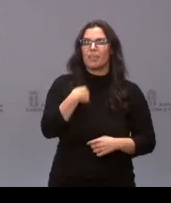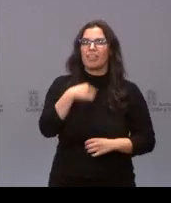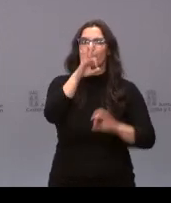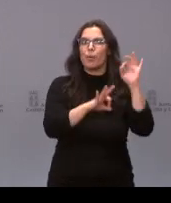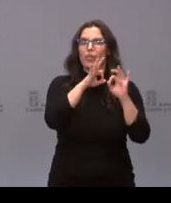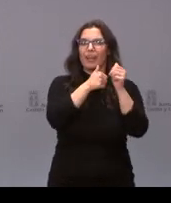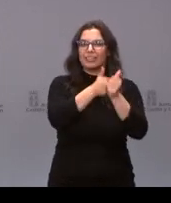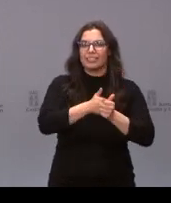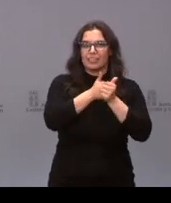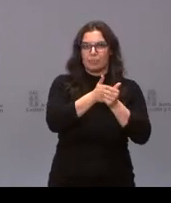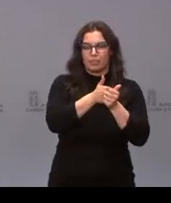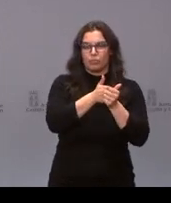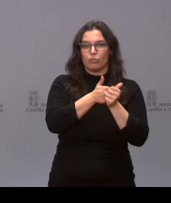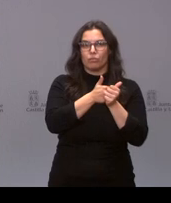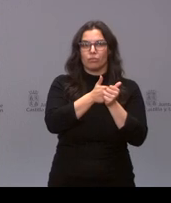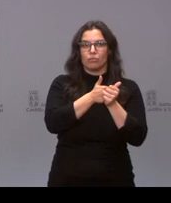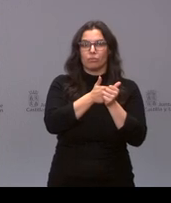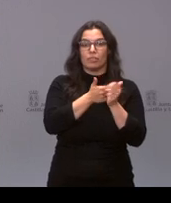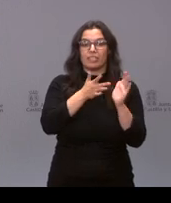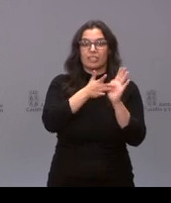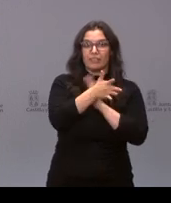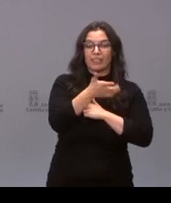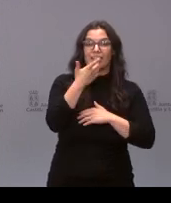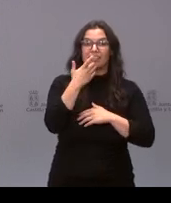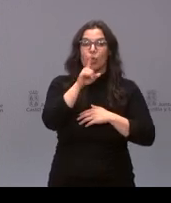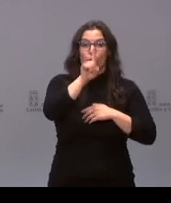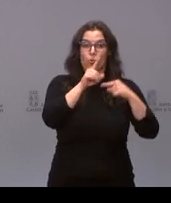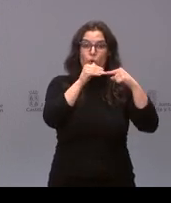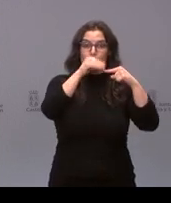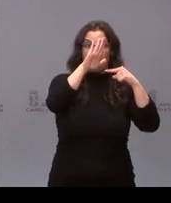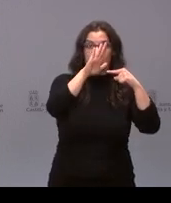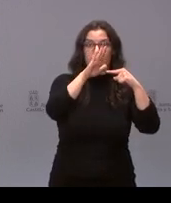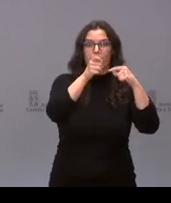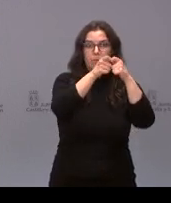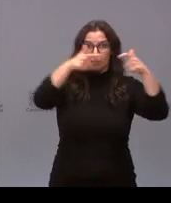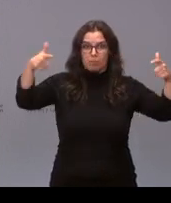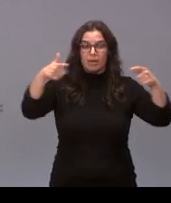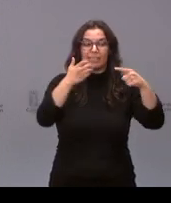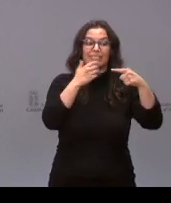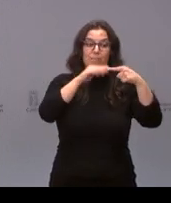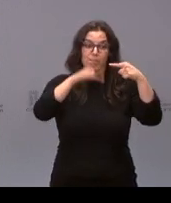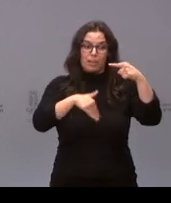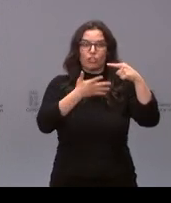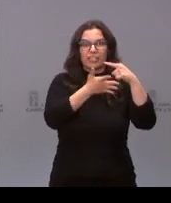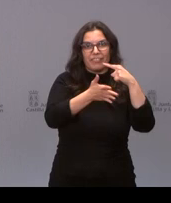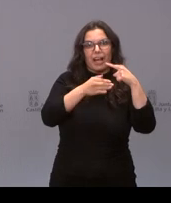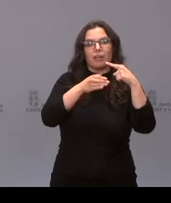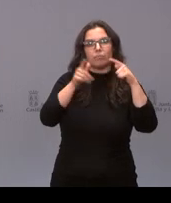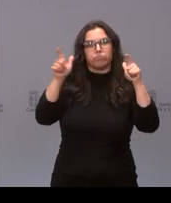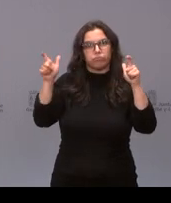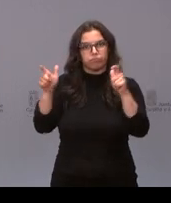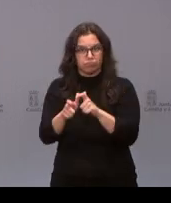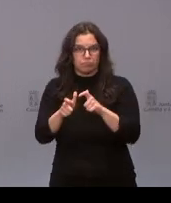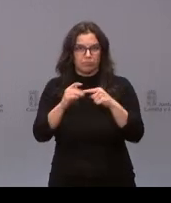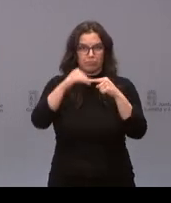seguimiento en la tasa nos indica si es mayor de 1 que hay crecimiento y si es menor de 1 que tenemos una tendencia a la bajada